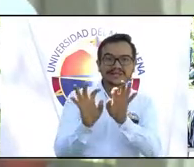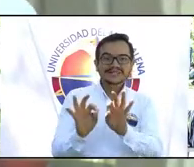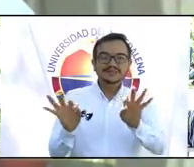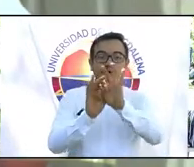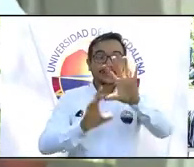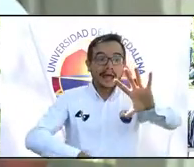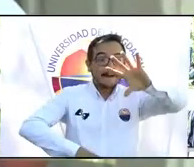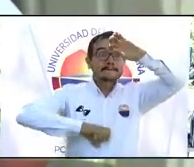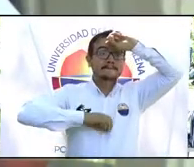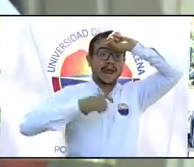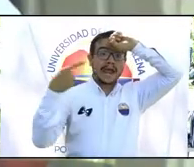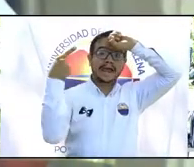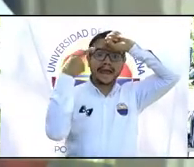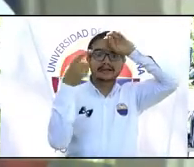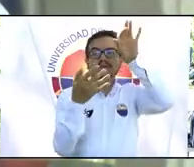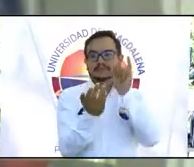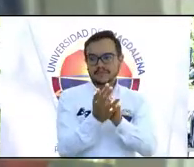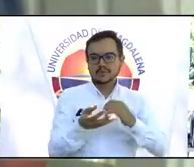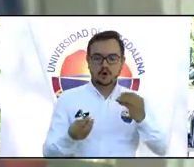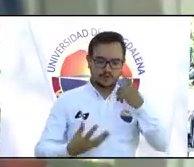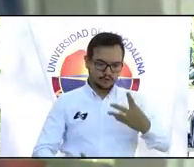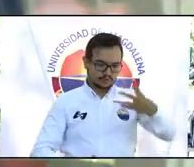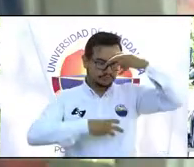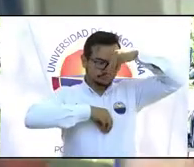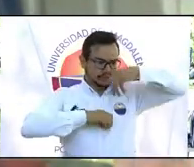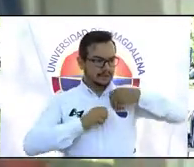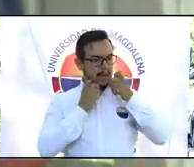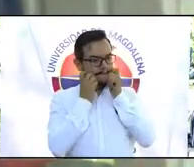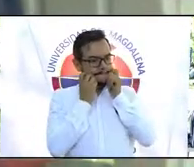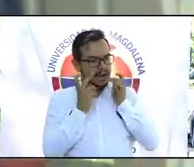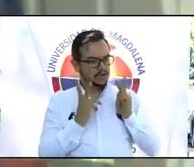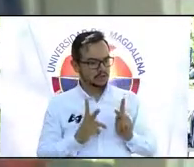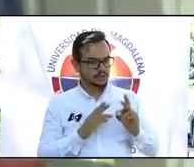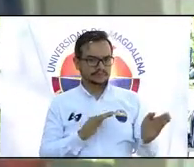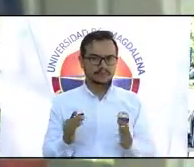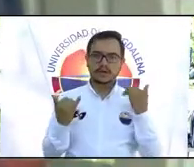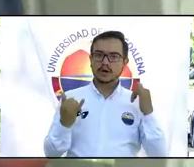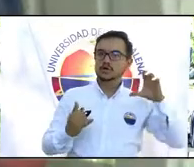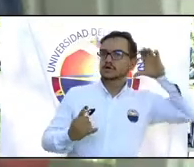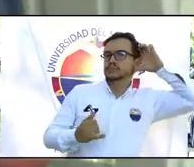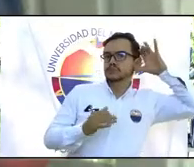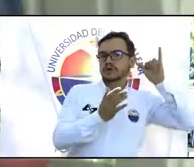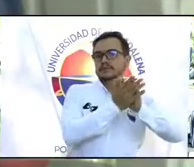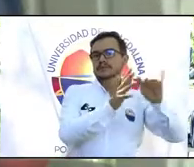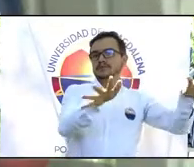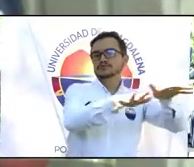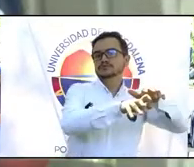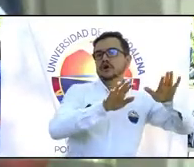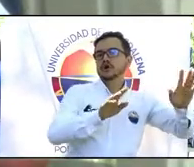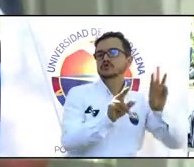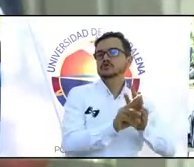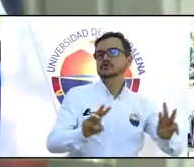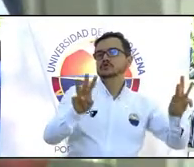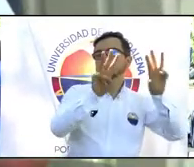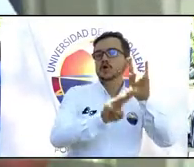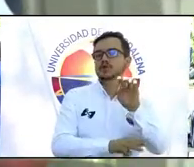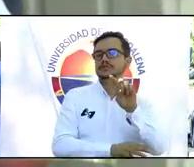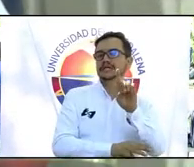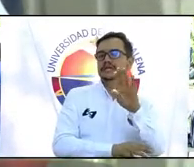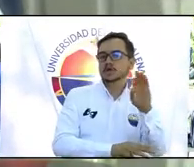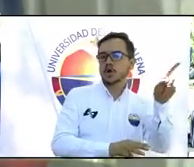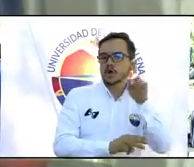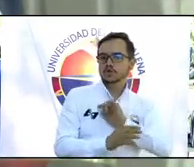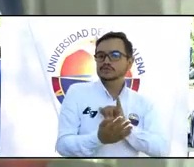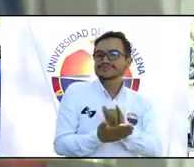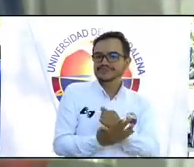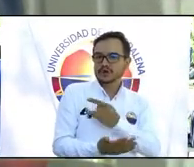ser buenos seres humanos y ser buenos profesionales. Ahorita la Cumbre Mundial de Educación Superior de la UNESCO recordaba que las funciones esenciales de la